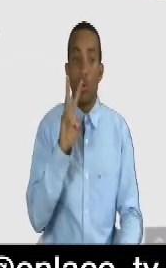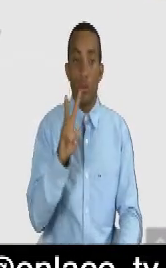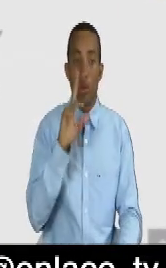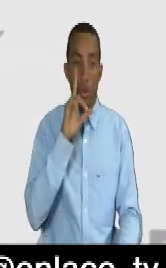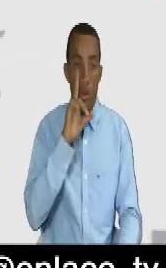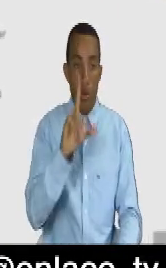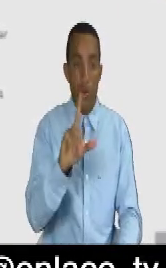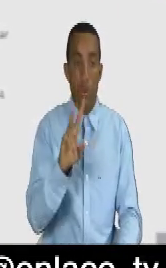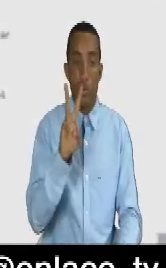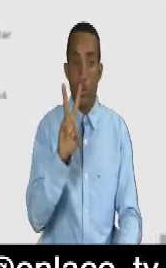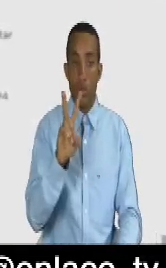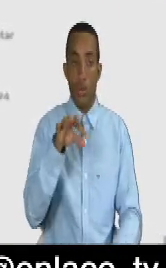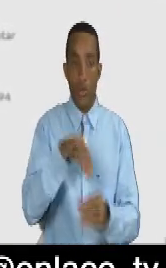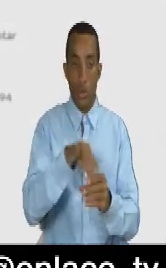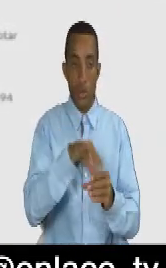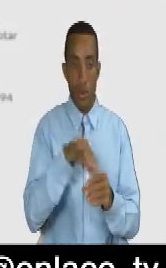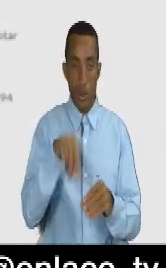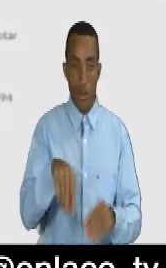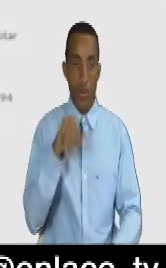elecciones atípicas en Barranca Bermeja.